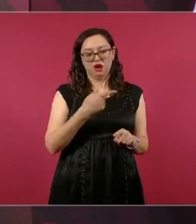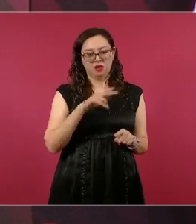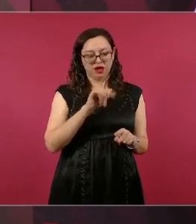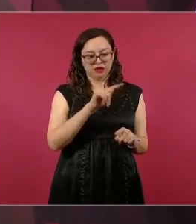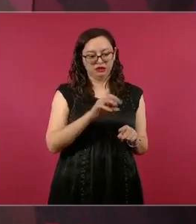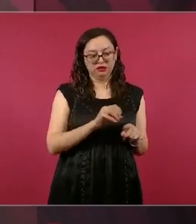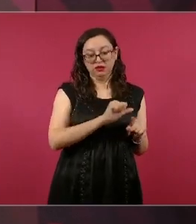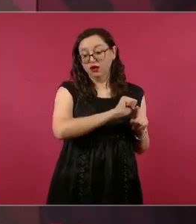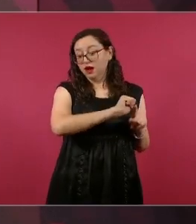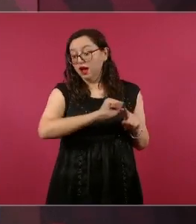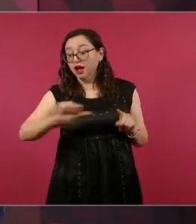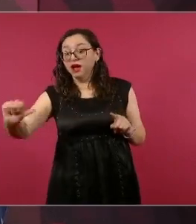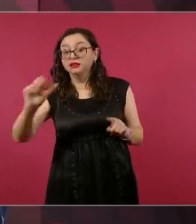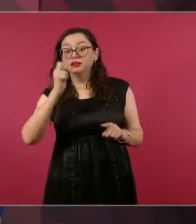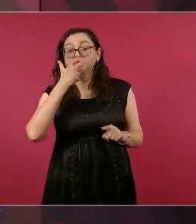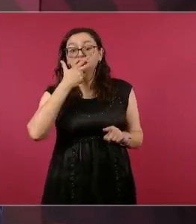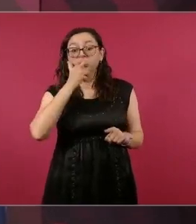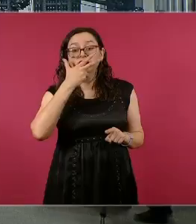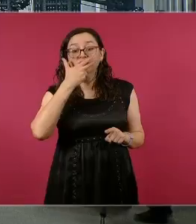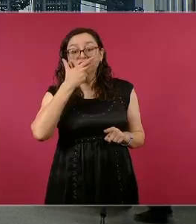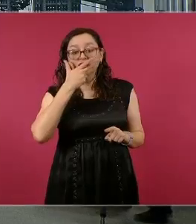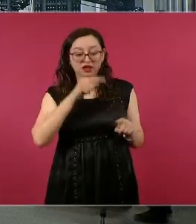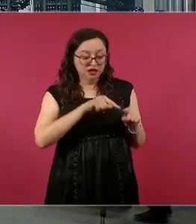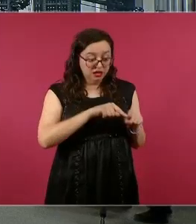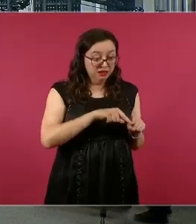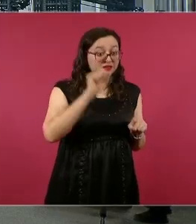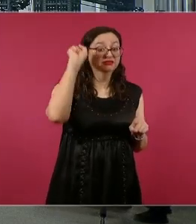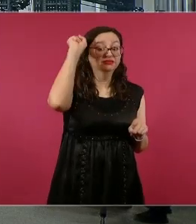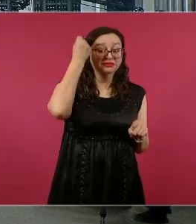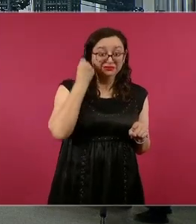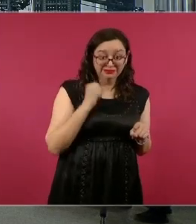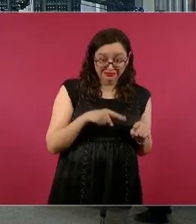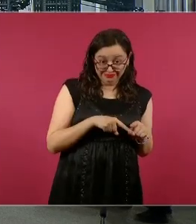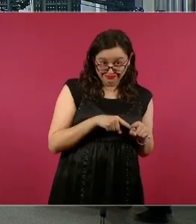Guadalupe Calvo, Chihuahua, Badiraguato, Sinaloa,